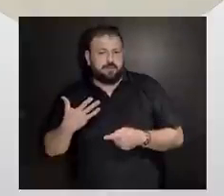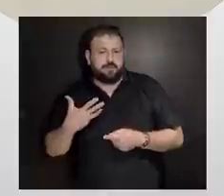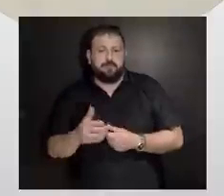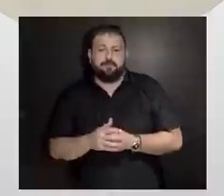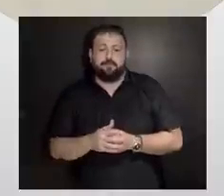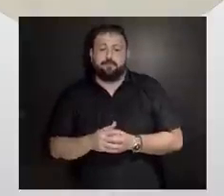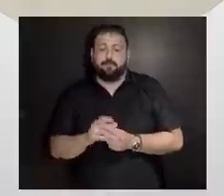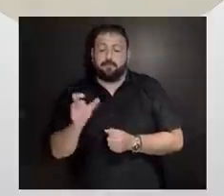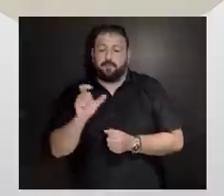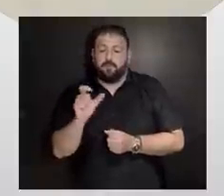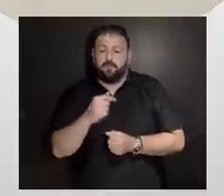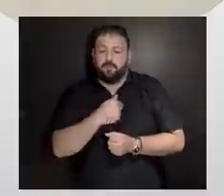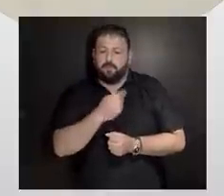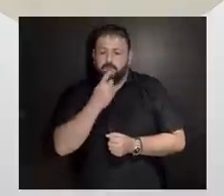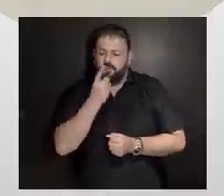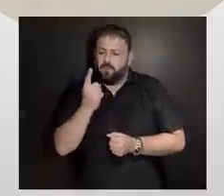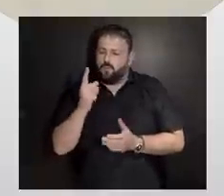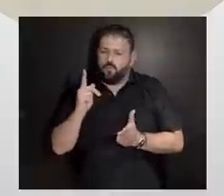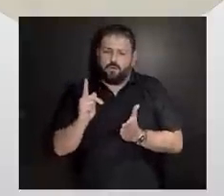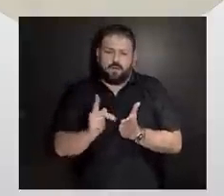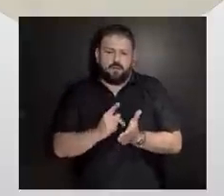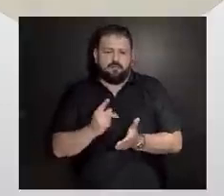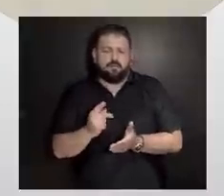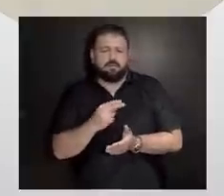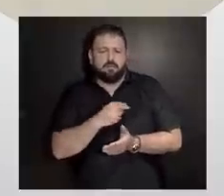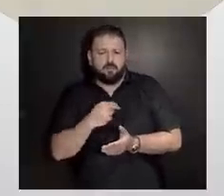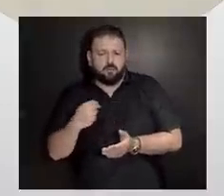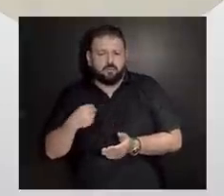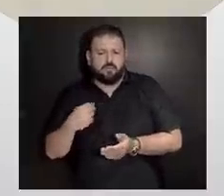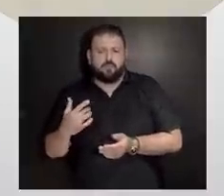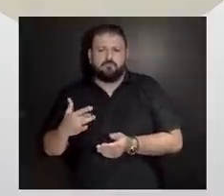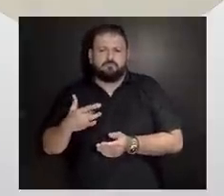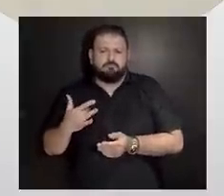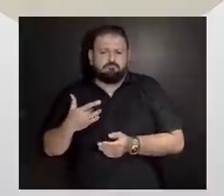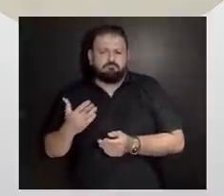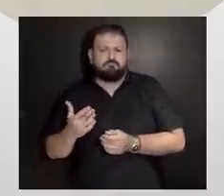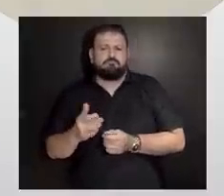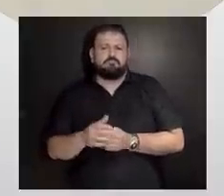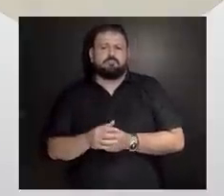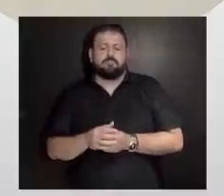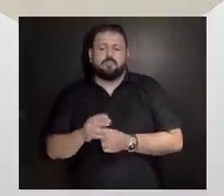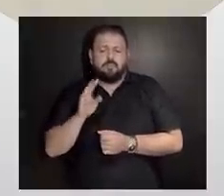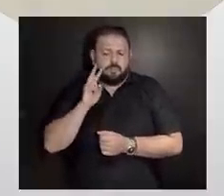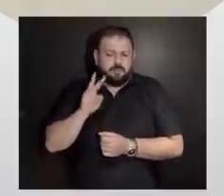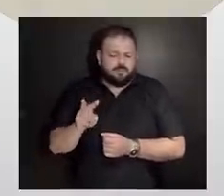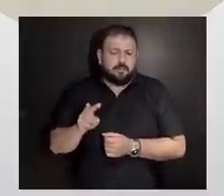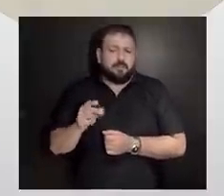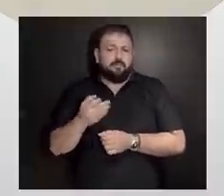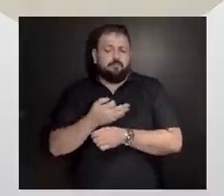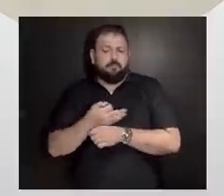Entonces, igual como les mencionaba, si alguna vez tuviéramos sospecha de que en este caso a lo mejor uno de nuestros hijos,